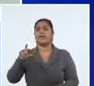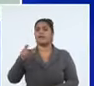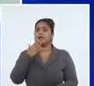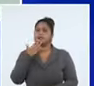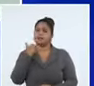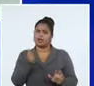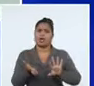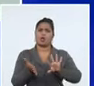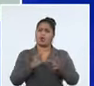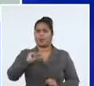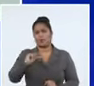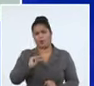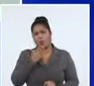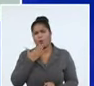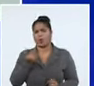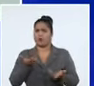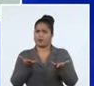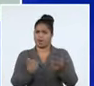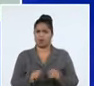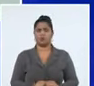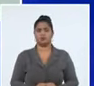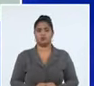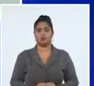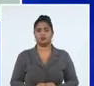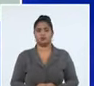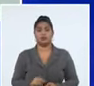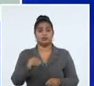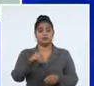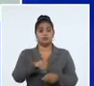que está en una cifra de